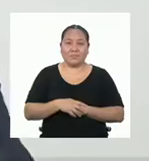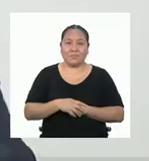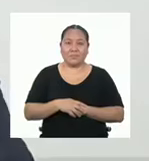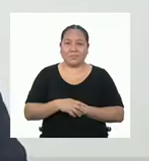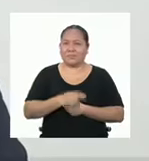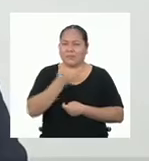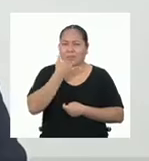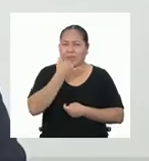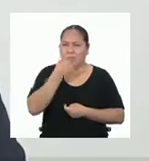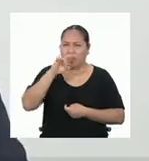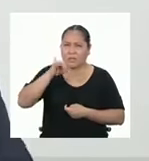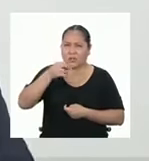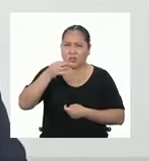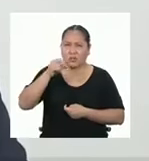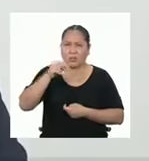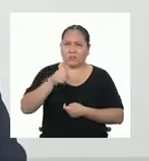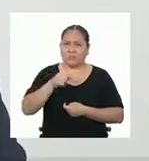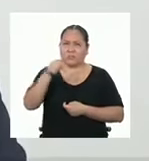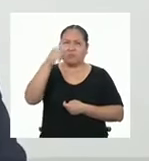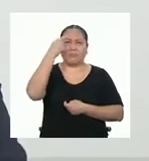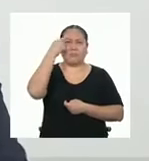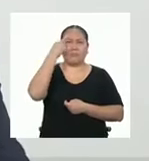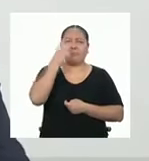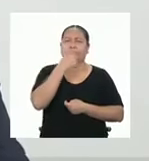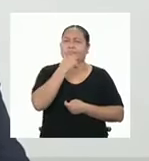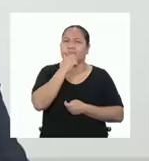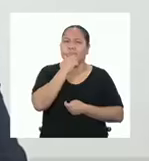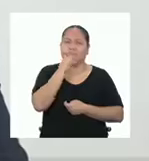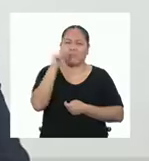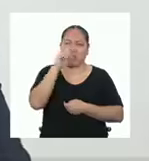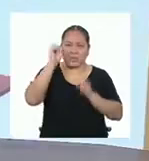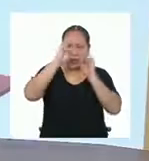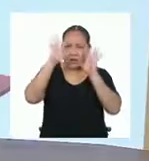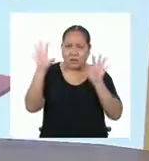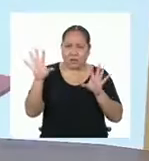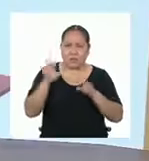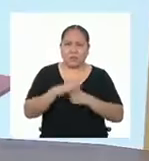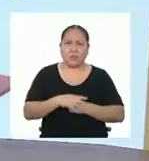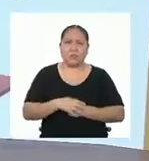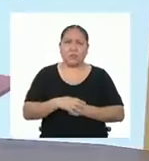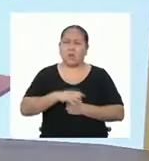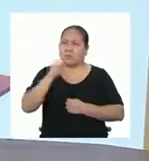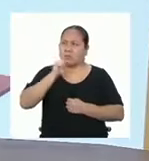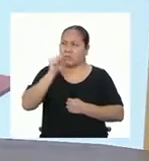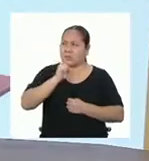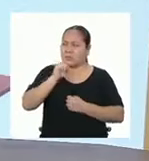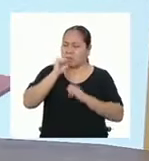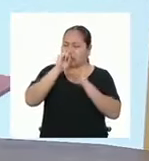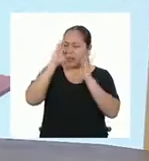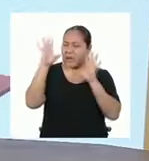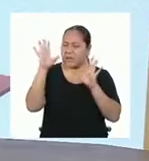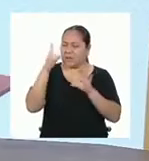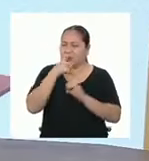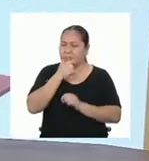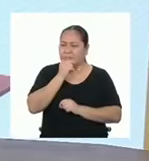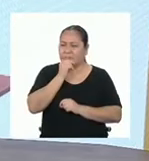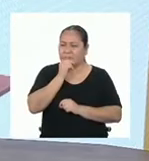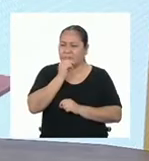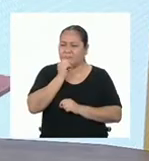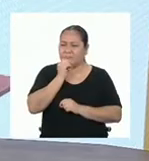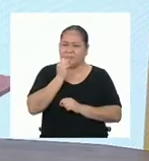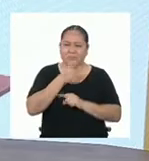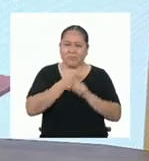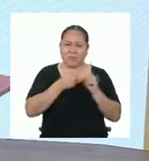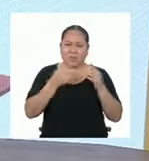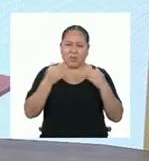¿Qué pasa, Jonathan? Te veo muy pensativo ¿No te quedó claro? No, no, me quedó clarísimo Sino que ahora tengo